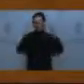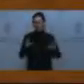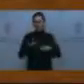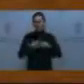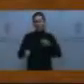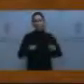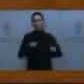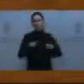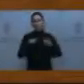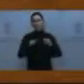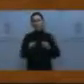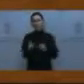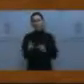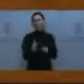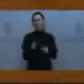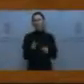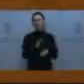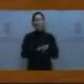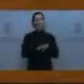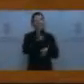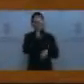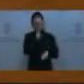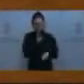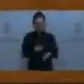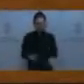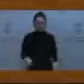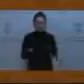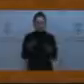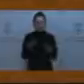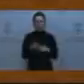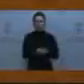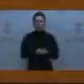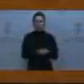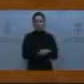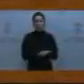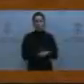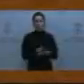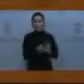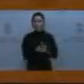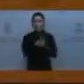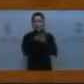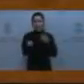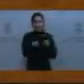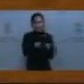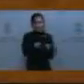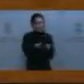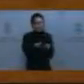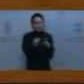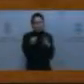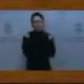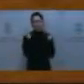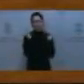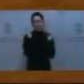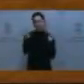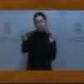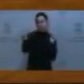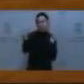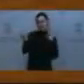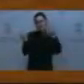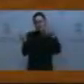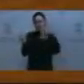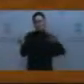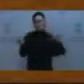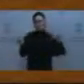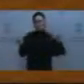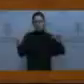negociación multilateral que no se base exclusivamente en la negociación Estado-comunidad autónoma y que